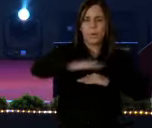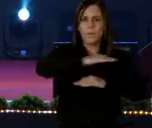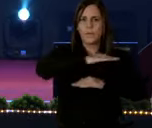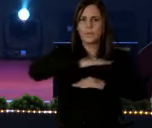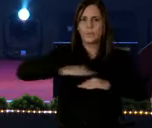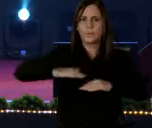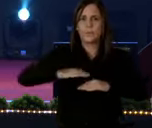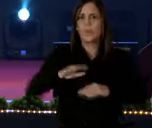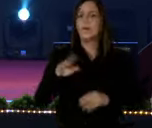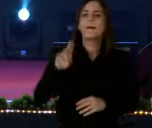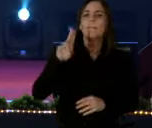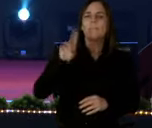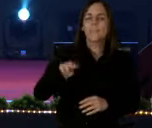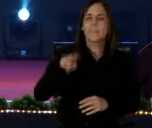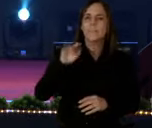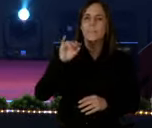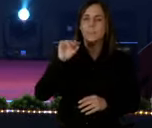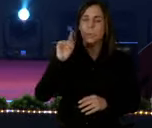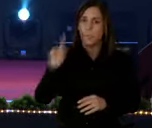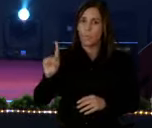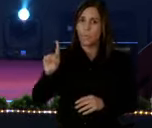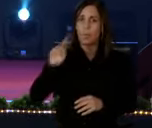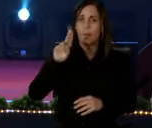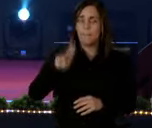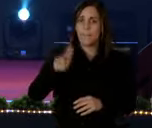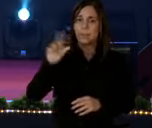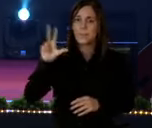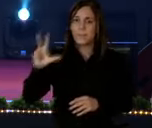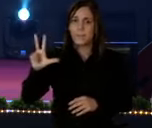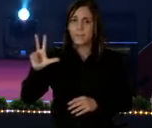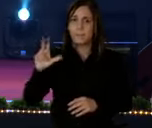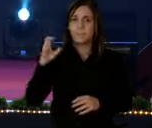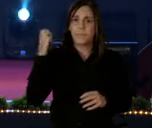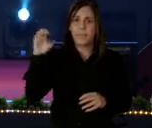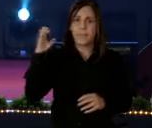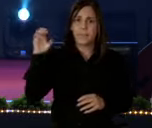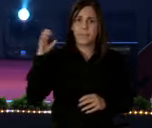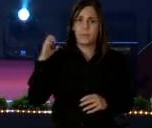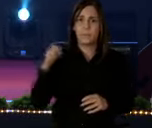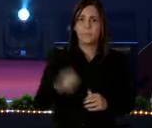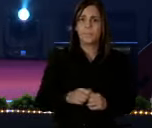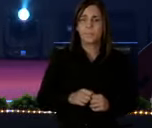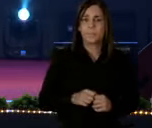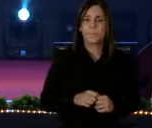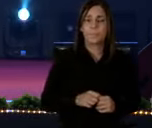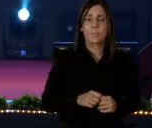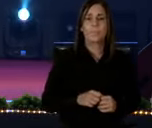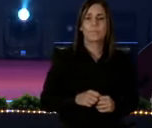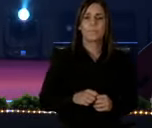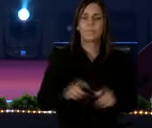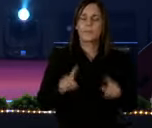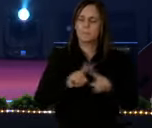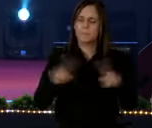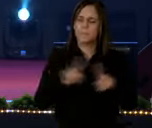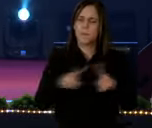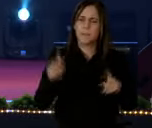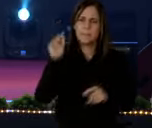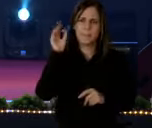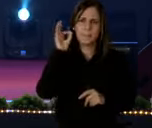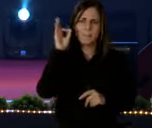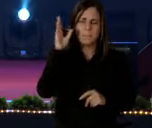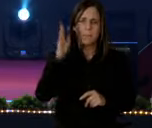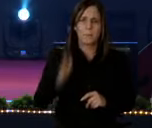Hernán Acosta de Argentina, el apóstol Yadel Simso de Miami, nuestro apóstol Wanda Rolón, y vamos a